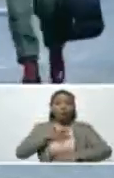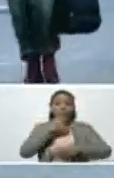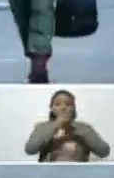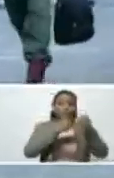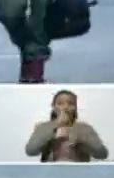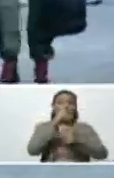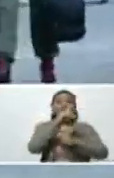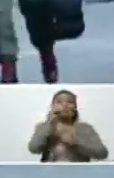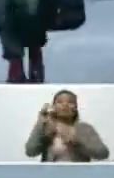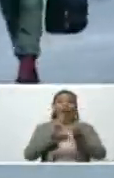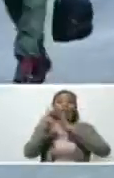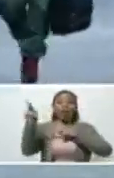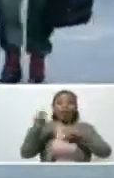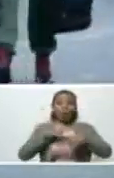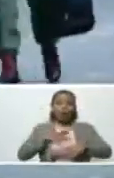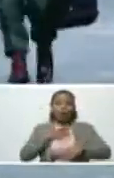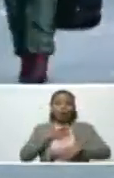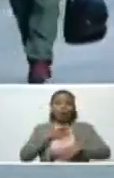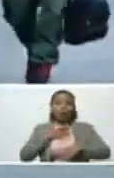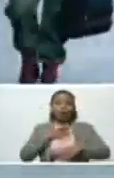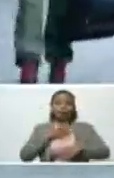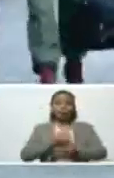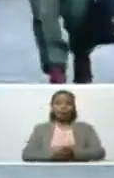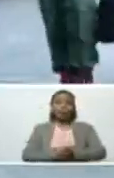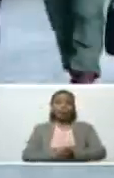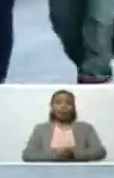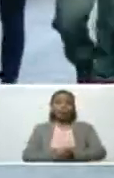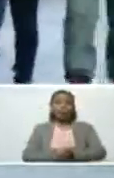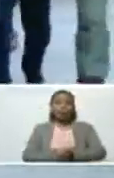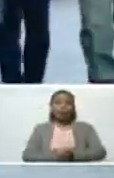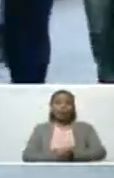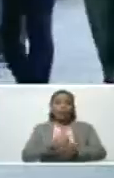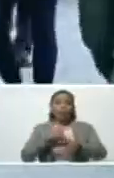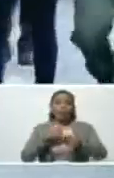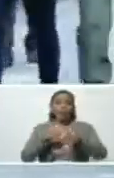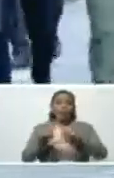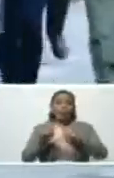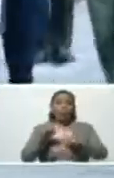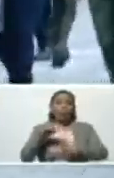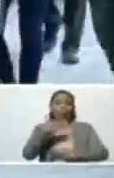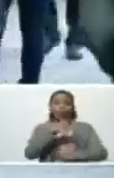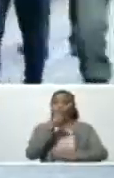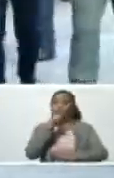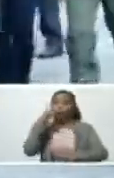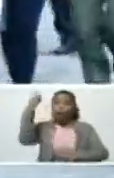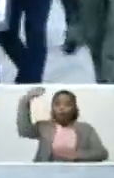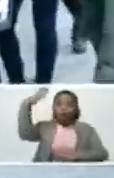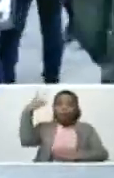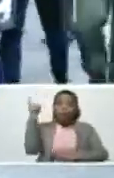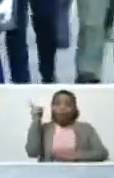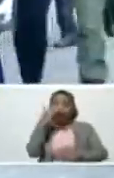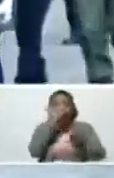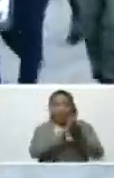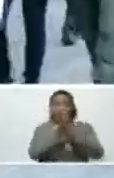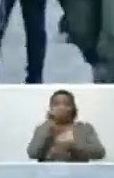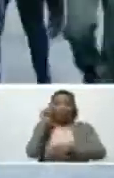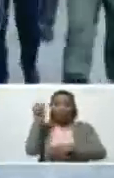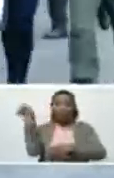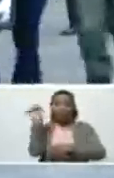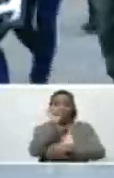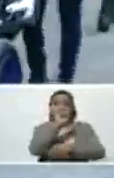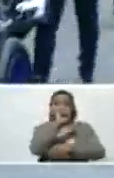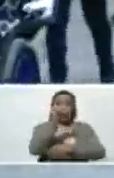100 kilómetros, presidente. Correcto. Pero tenemos que cuando no tenemos luz, allá al frente usted va a ver unos carros con